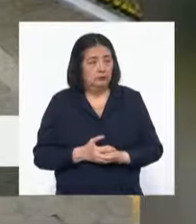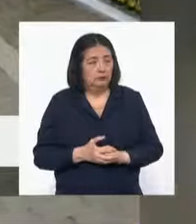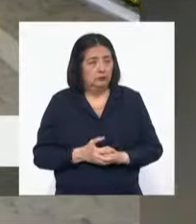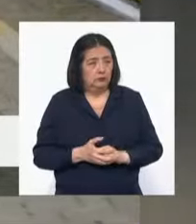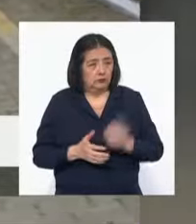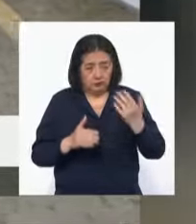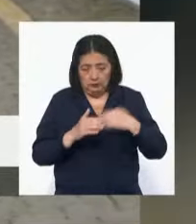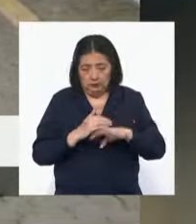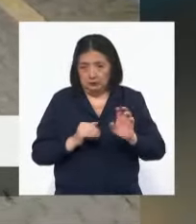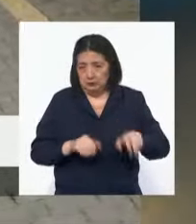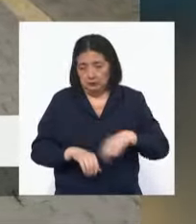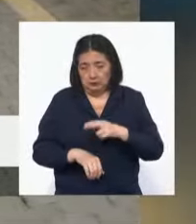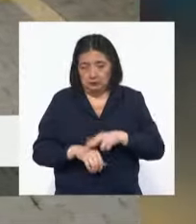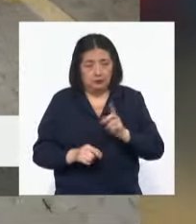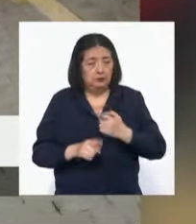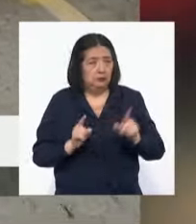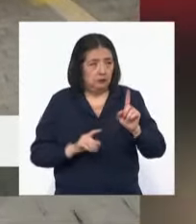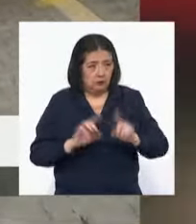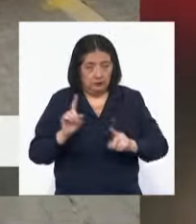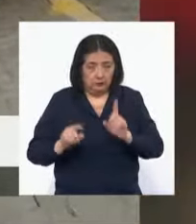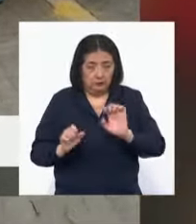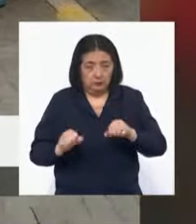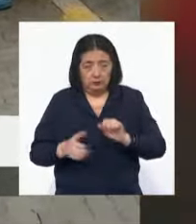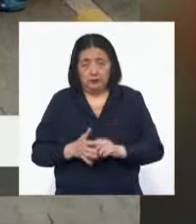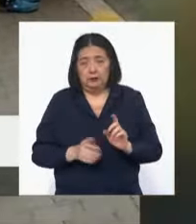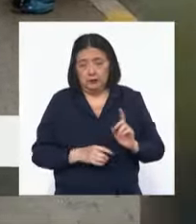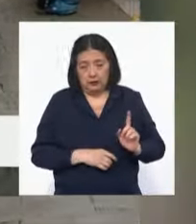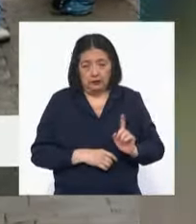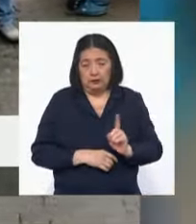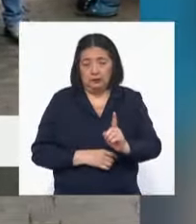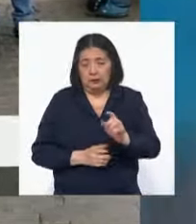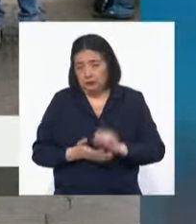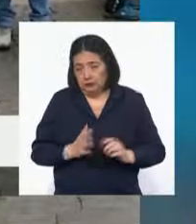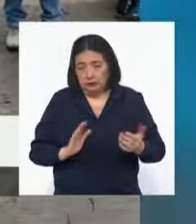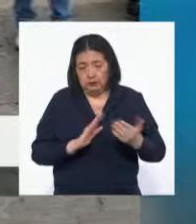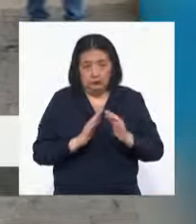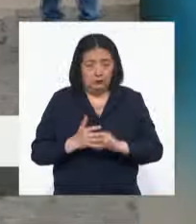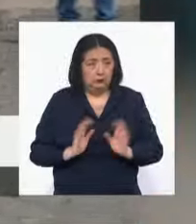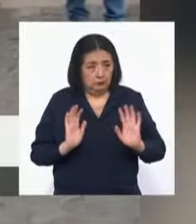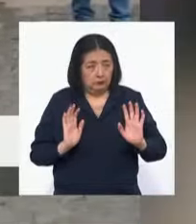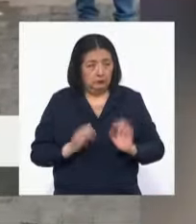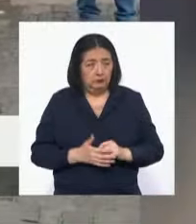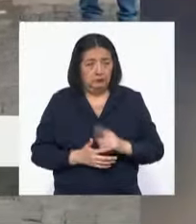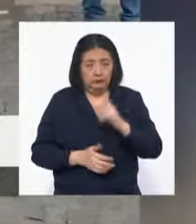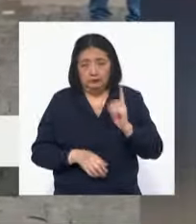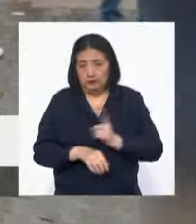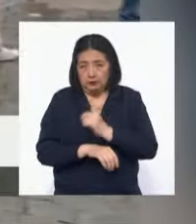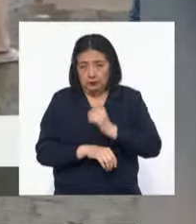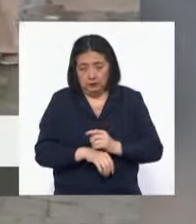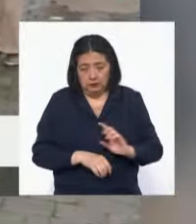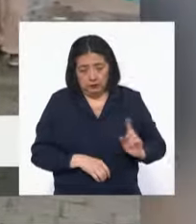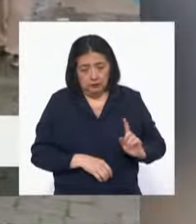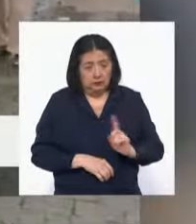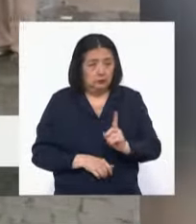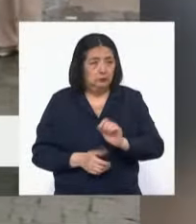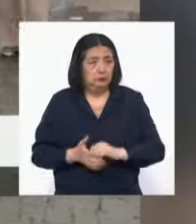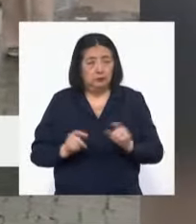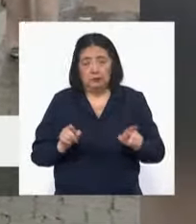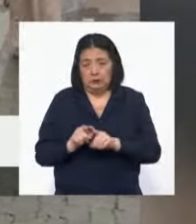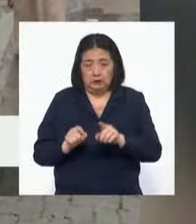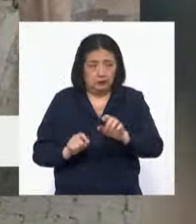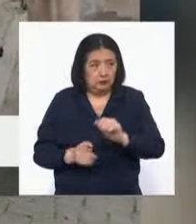ingreso es totalmente normal. Sin embargo, hay algunos que están haciendo una caminata desde el pueblo de Machu Picchu hacia arriba, de aproximadamente una hora de caminata, dado de que el servicio